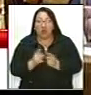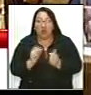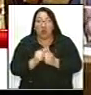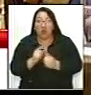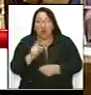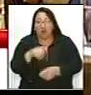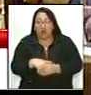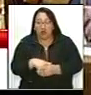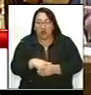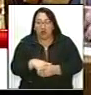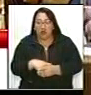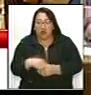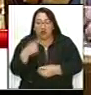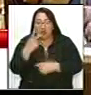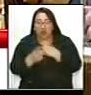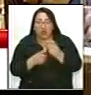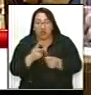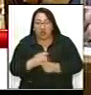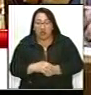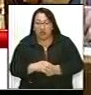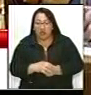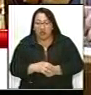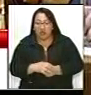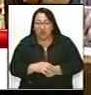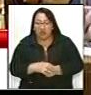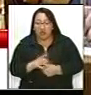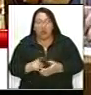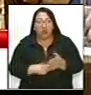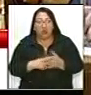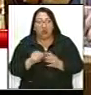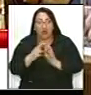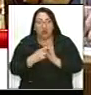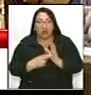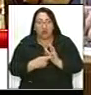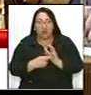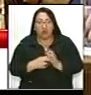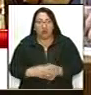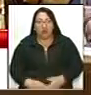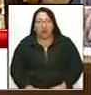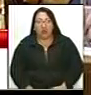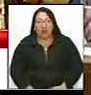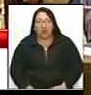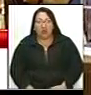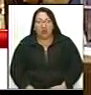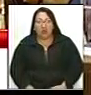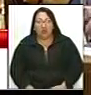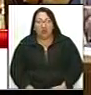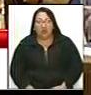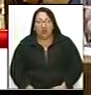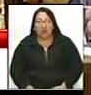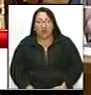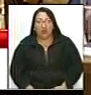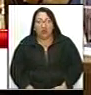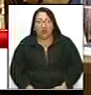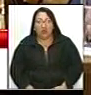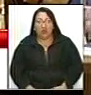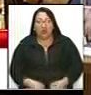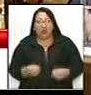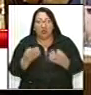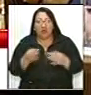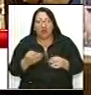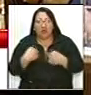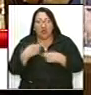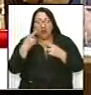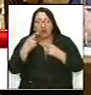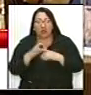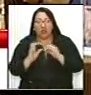votación para declarar sin nula esta resolución, declarar sin efecto, porque siempre tiene que respetarse las